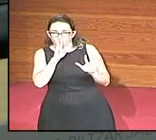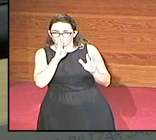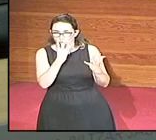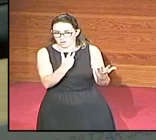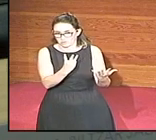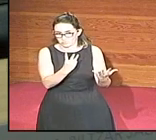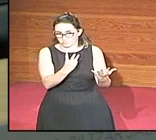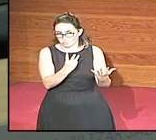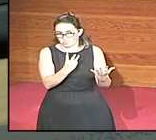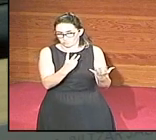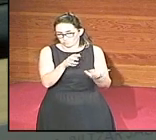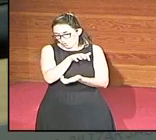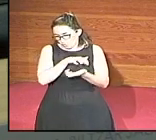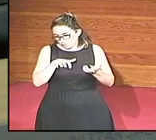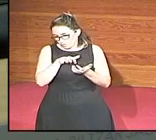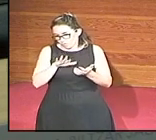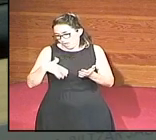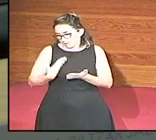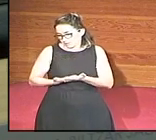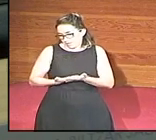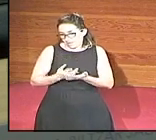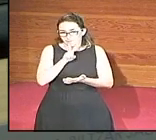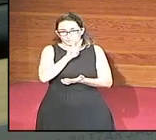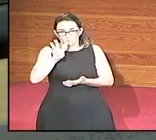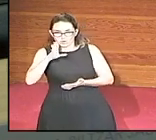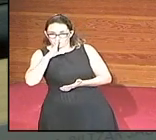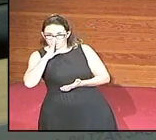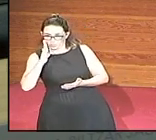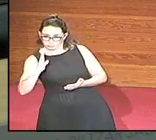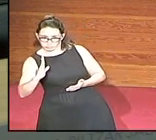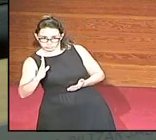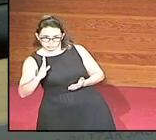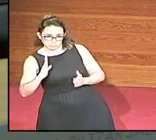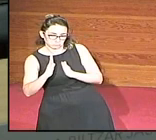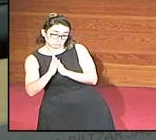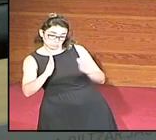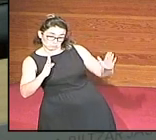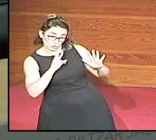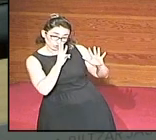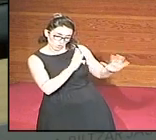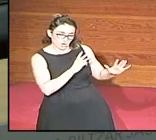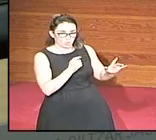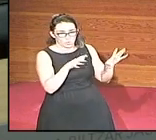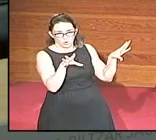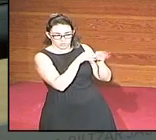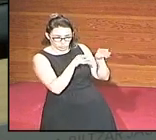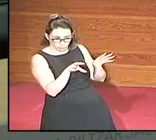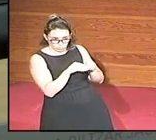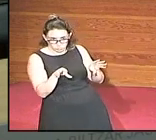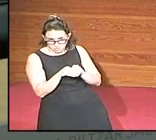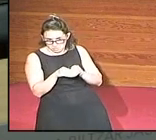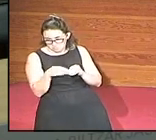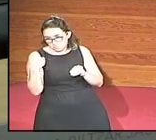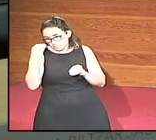el 24 de febrero. Esto es un resumen más o menos del trabajo que he hecho. Creo que entre las imágenes y las palabras habréis